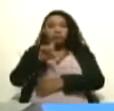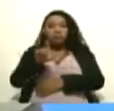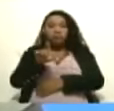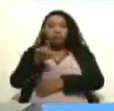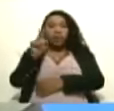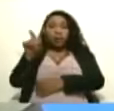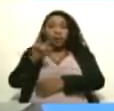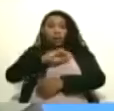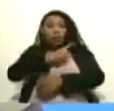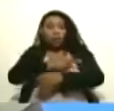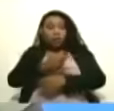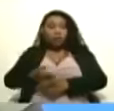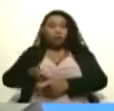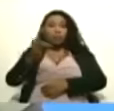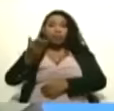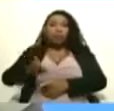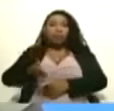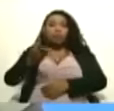una fuerza inconmensurable